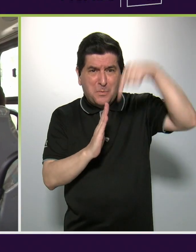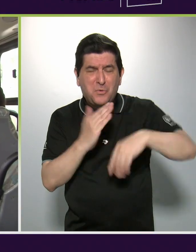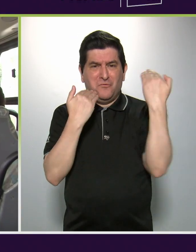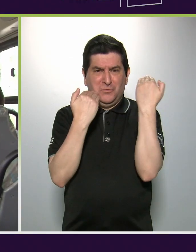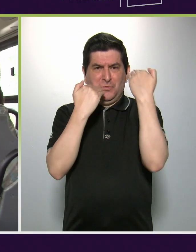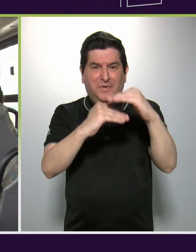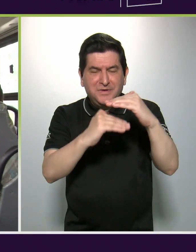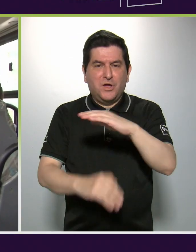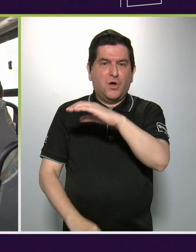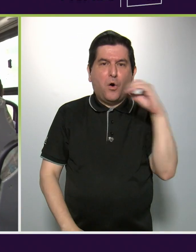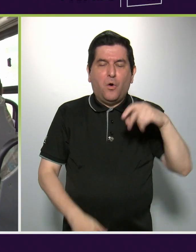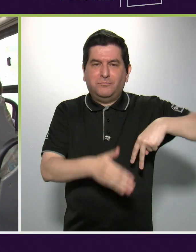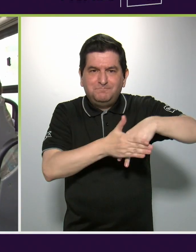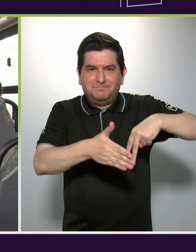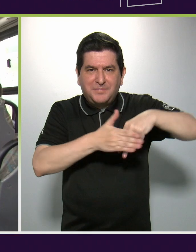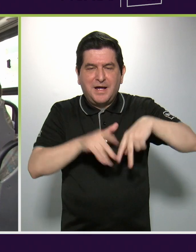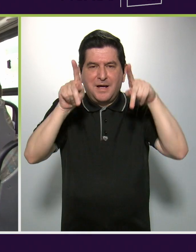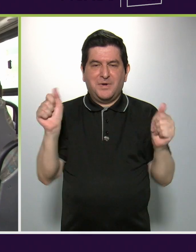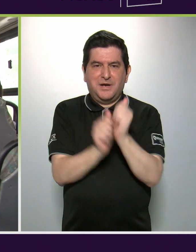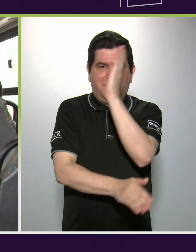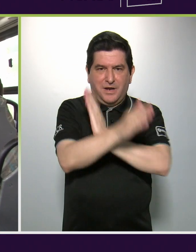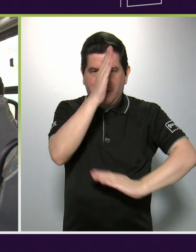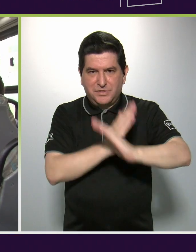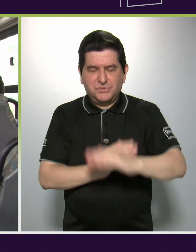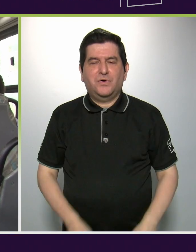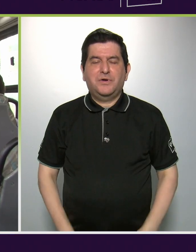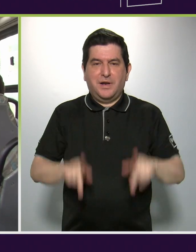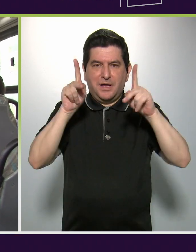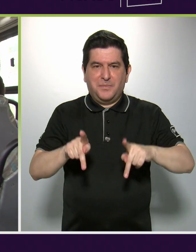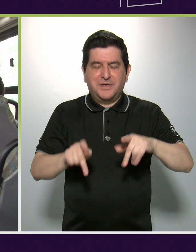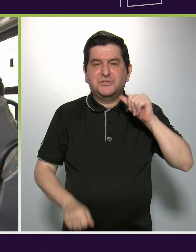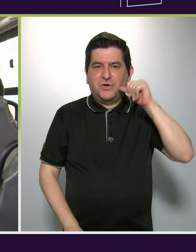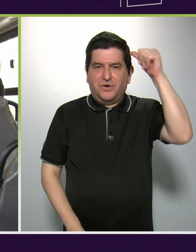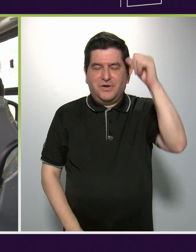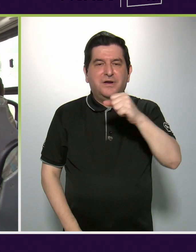también para las personas adultas mayores, para las mujeres embarazadas.